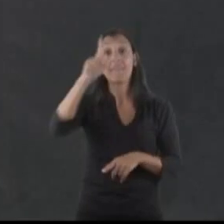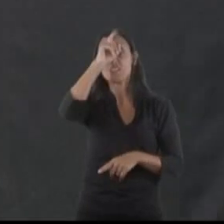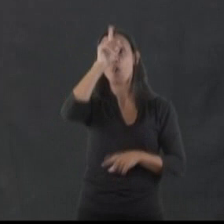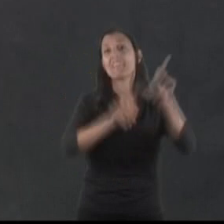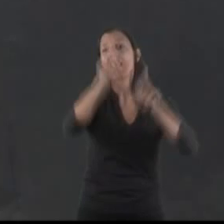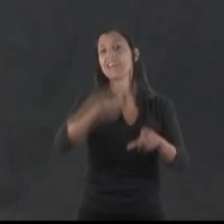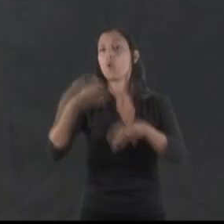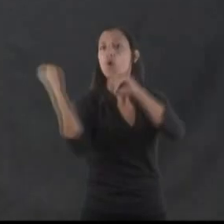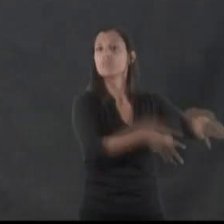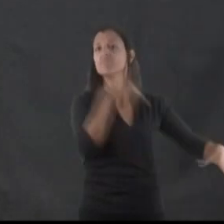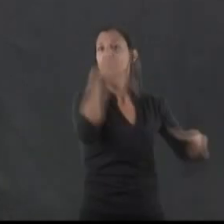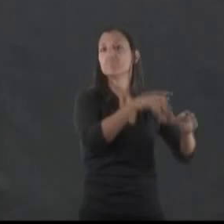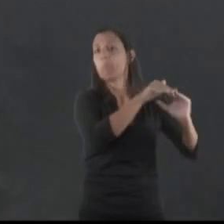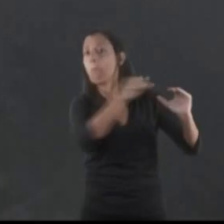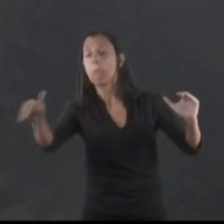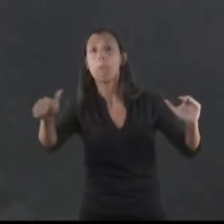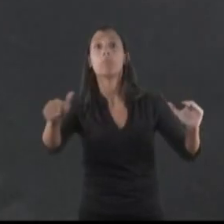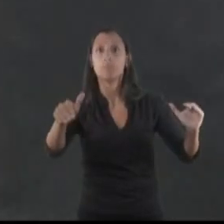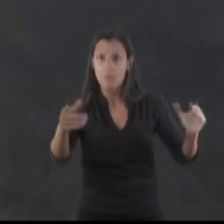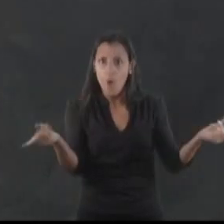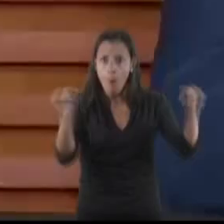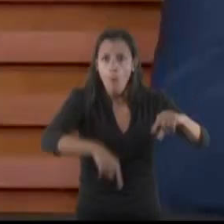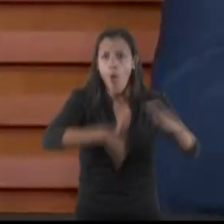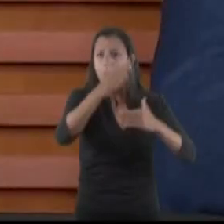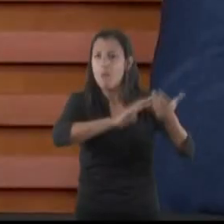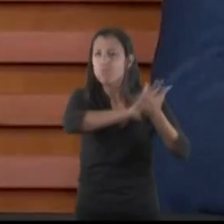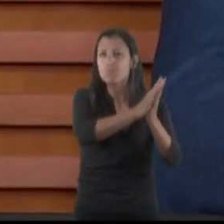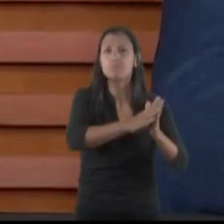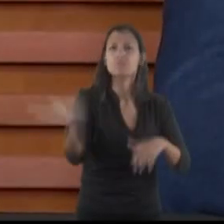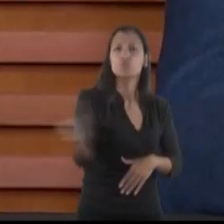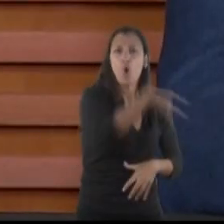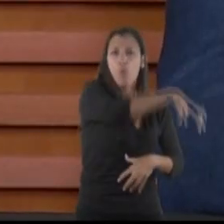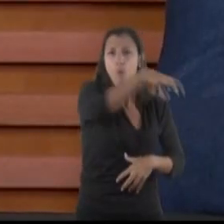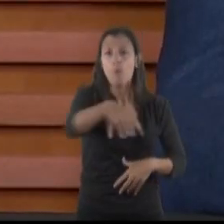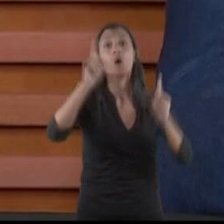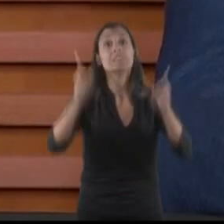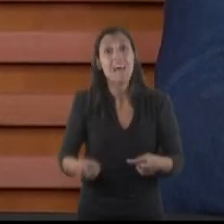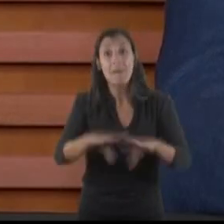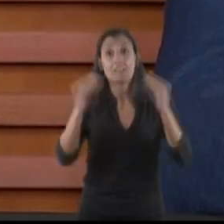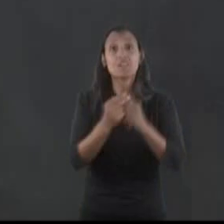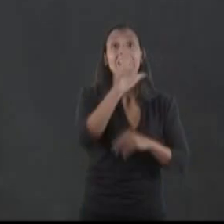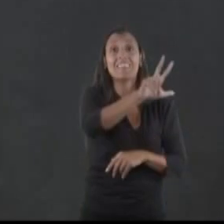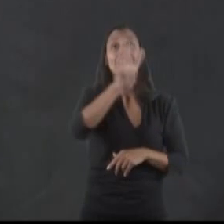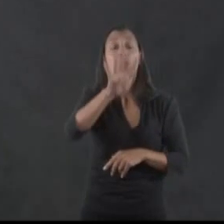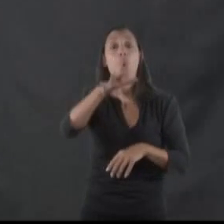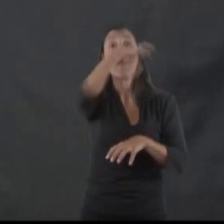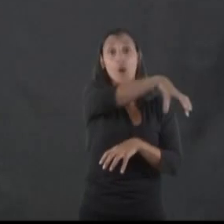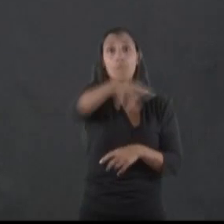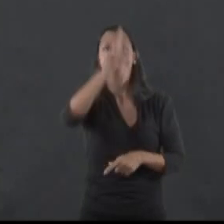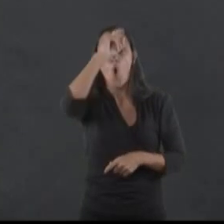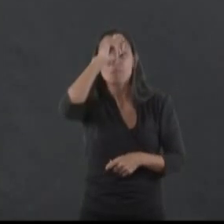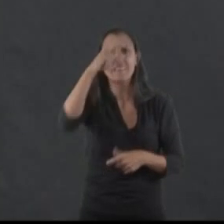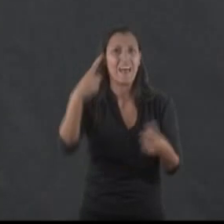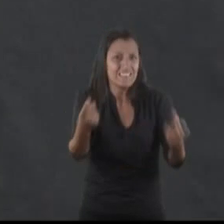como muchas obras en el país, sino que también construimos 34 hospitales modulares que